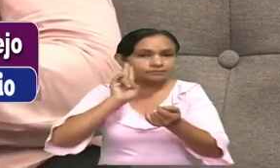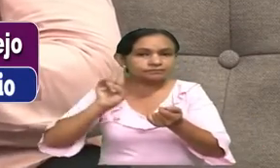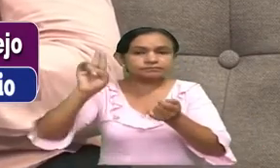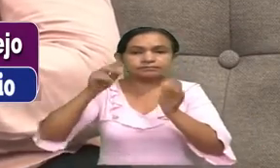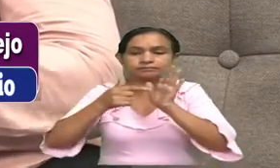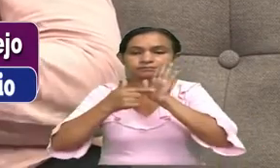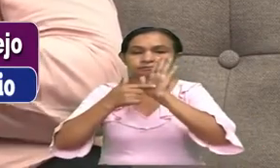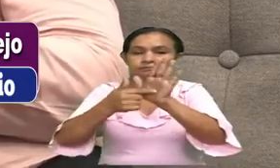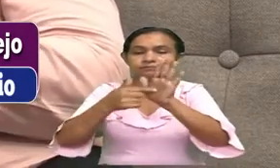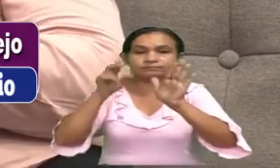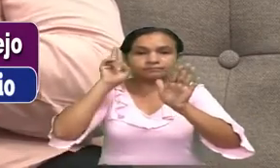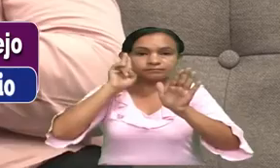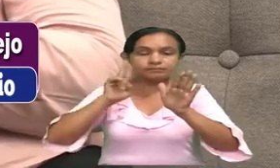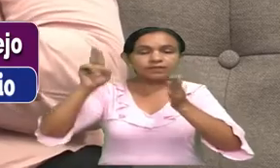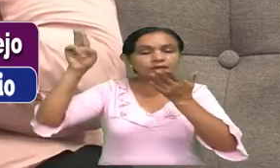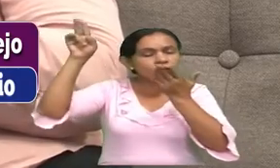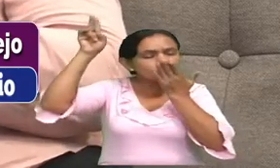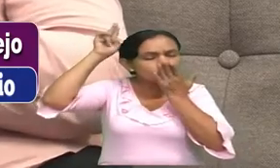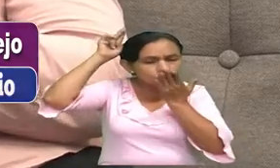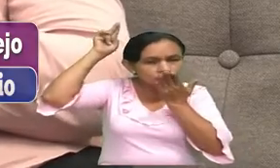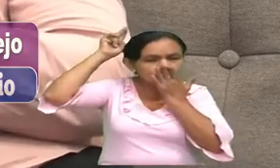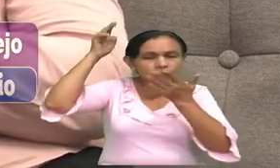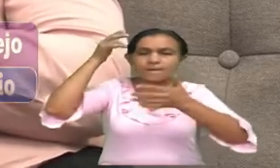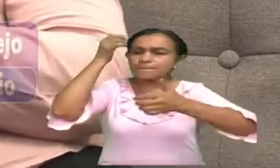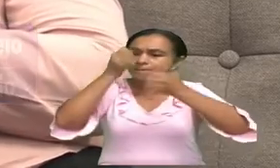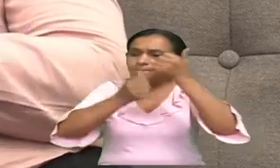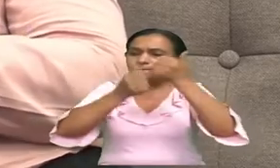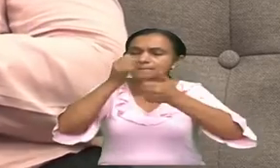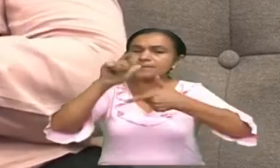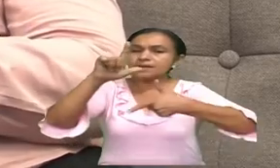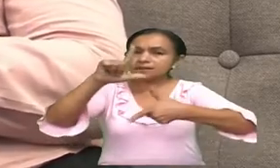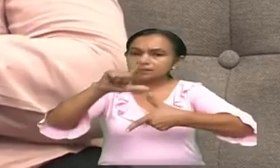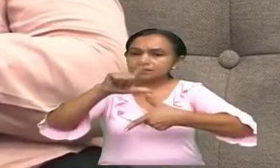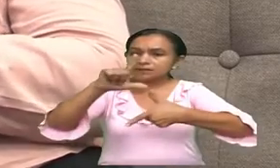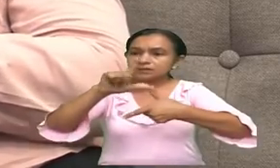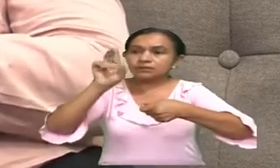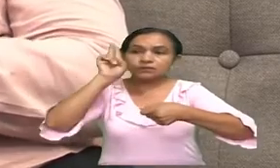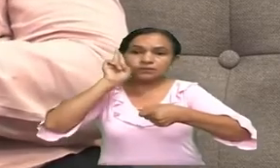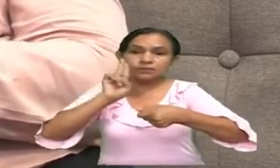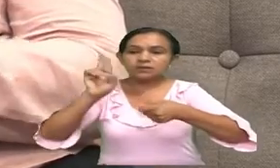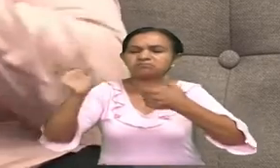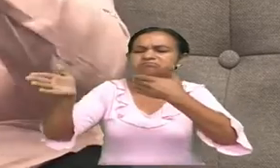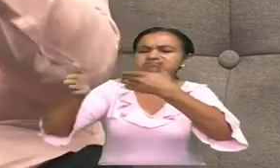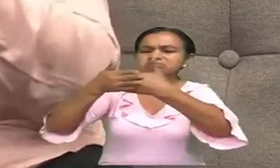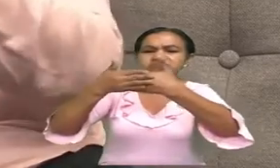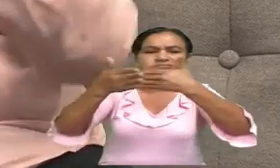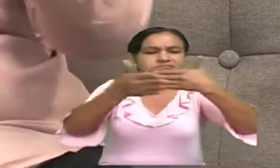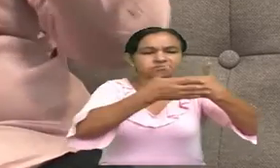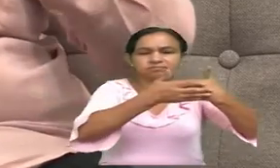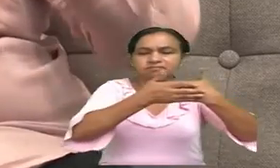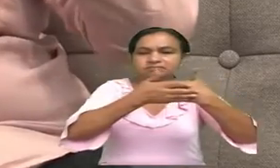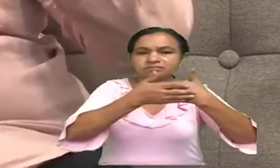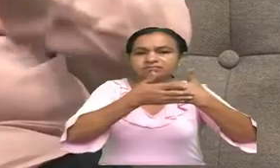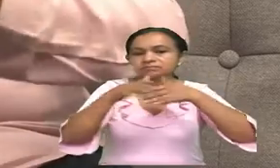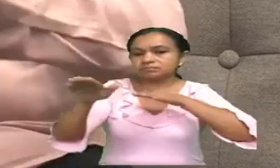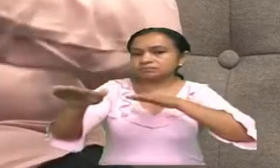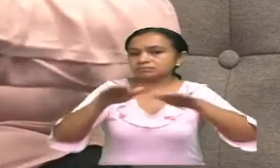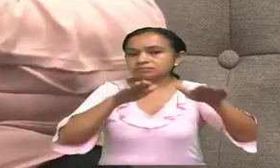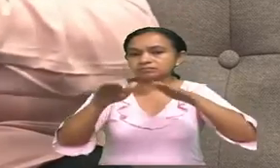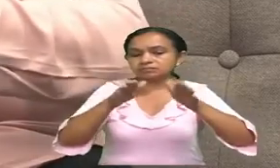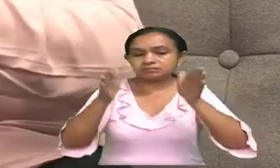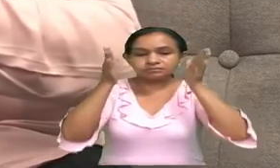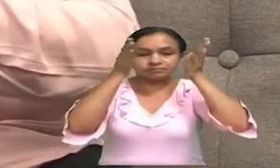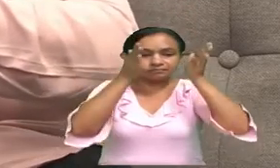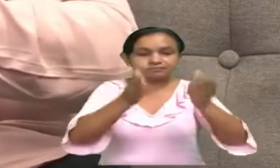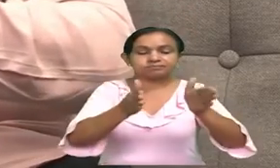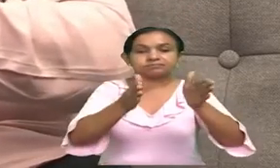ejemplo, las universidades indígenas han tenido problemas a nivel de Latinoamérica. Hay universidades que las han cerrado porque no las pueden encasillar en los